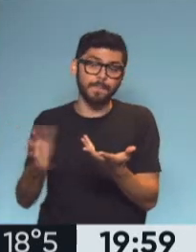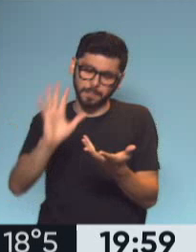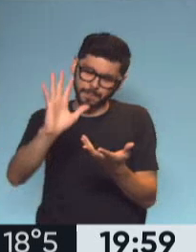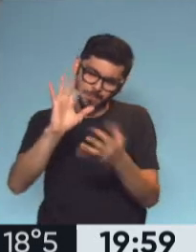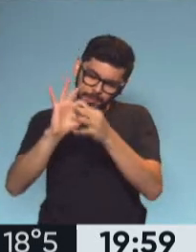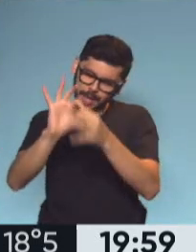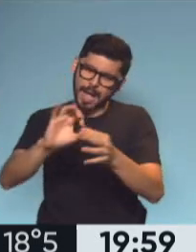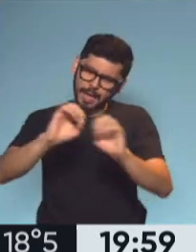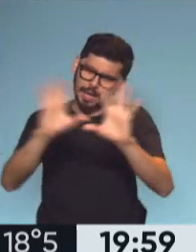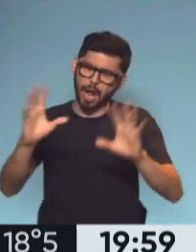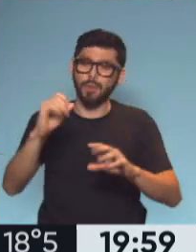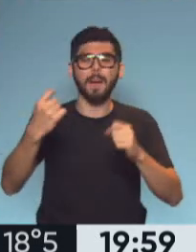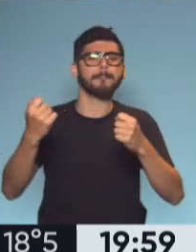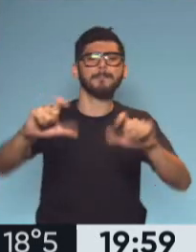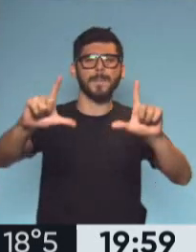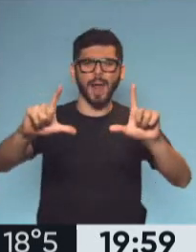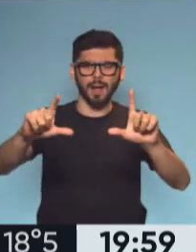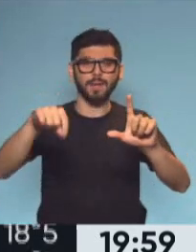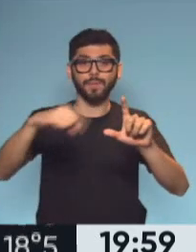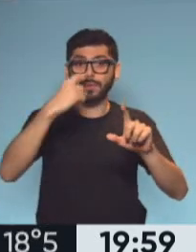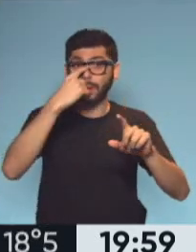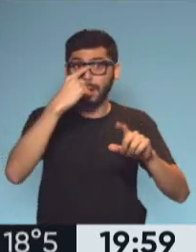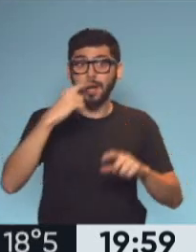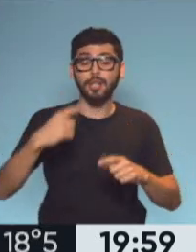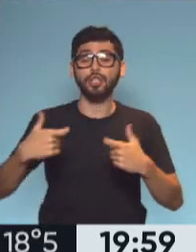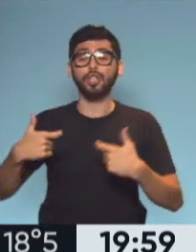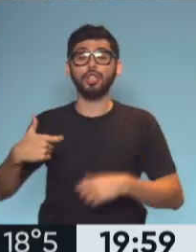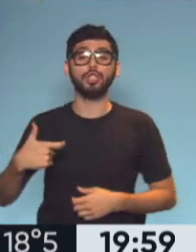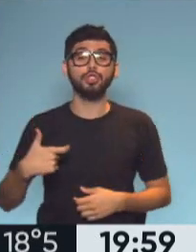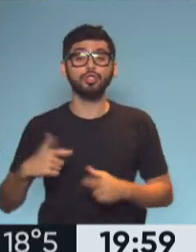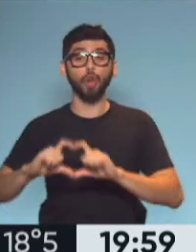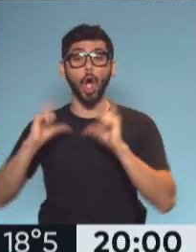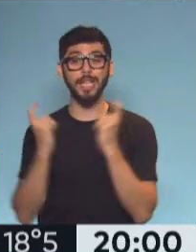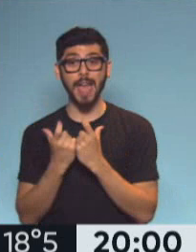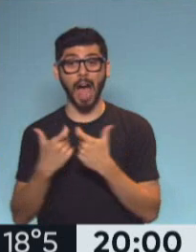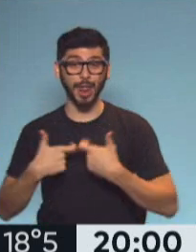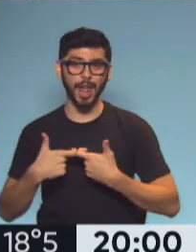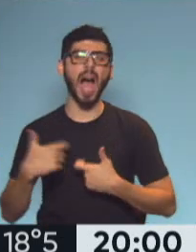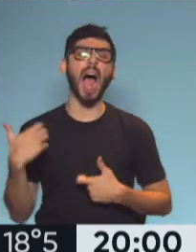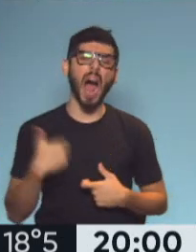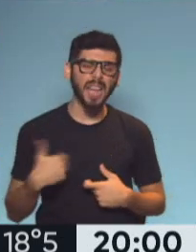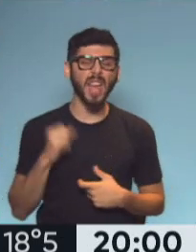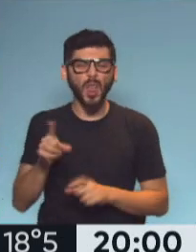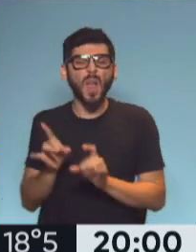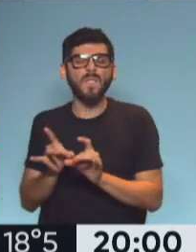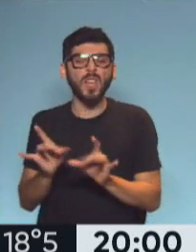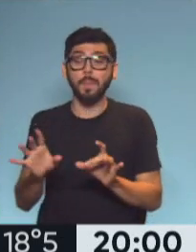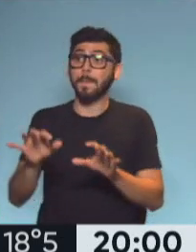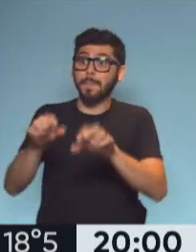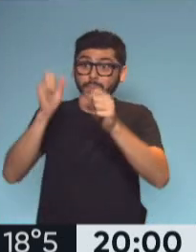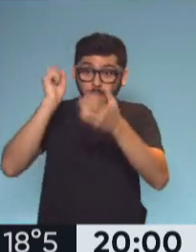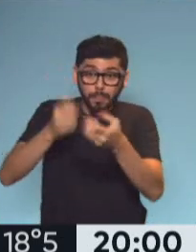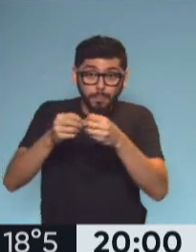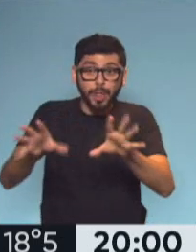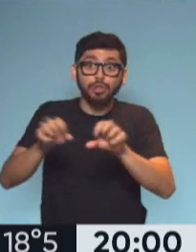bien. Esto lo sacaba la Sociedad Argentina de Infectología después de que empezó la pandemia, cuando empezó